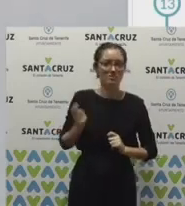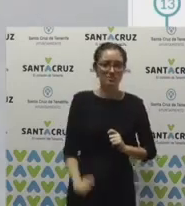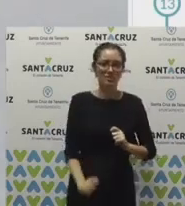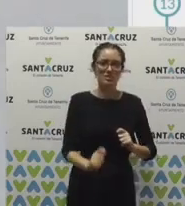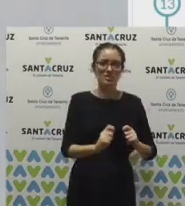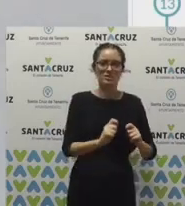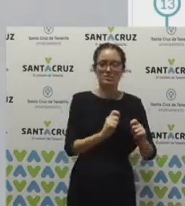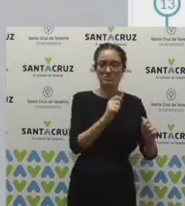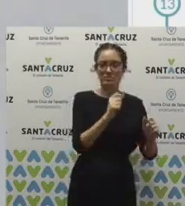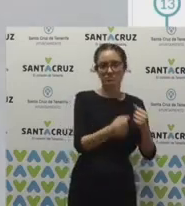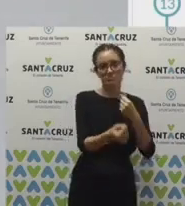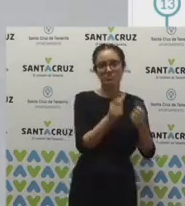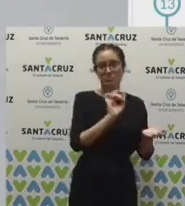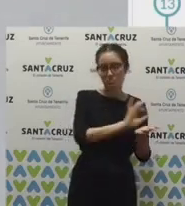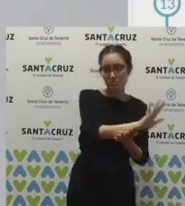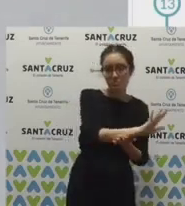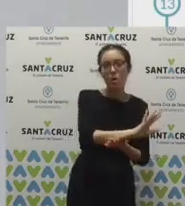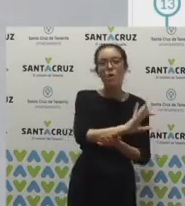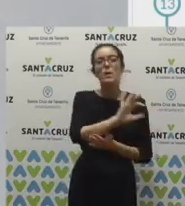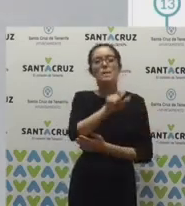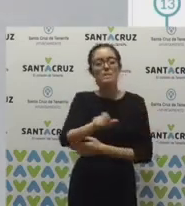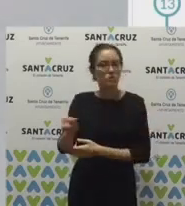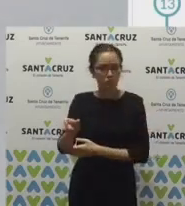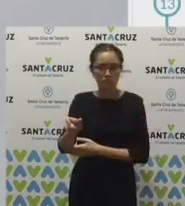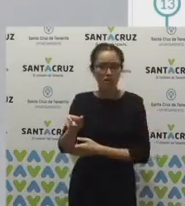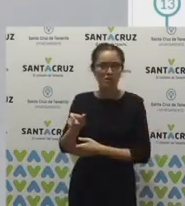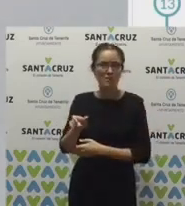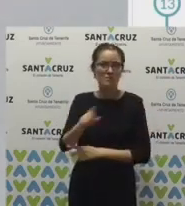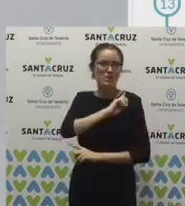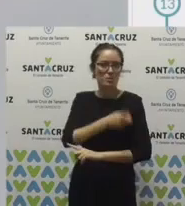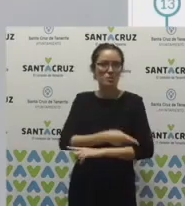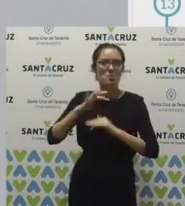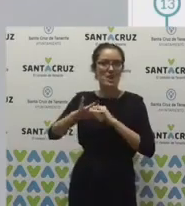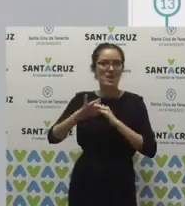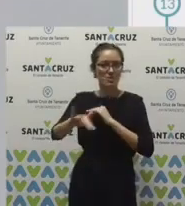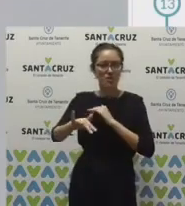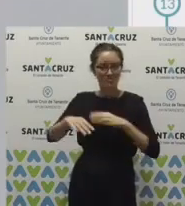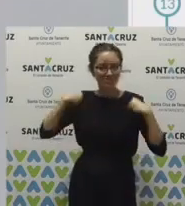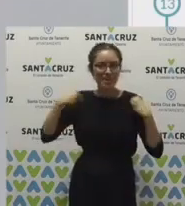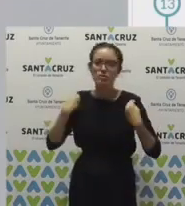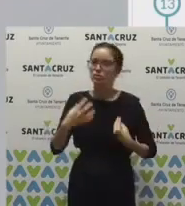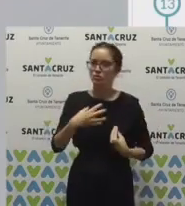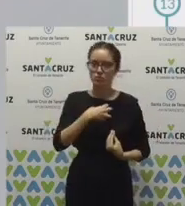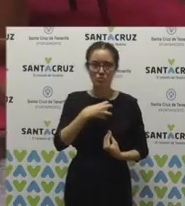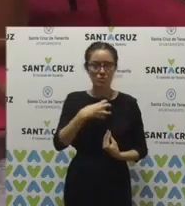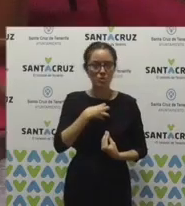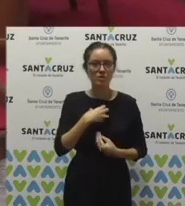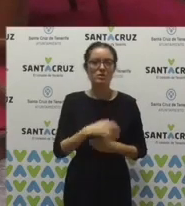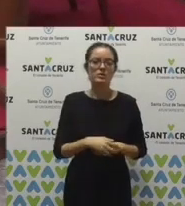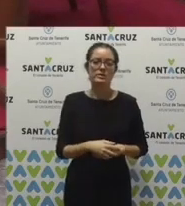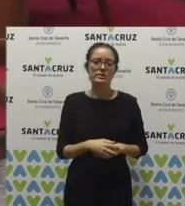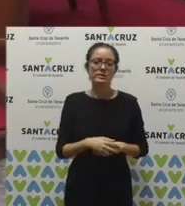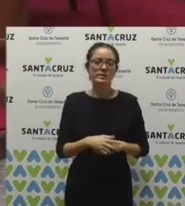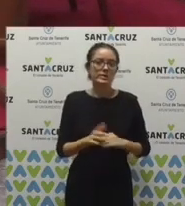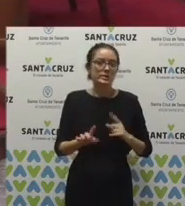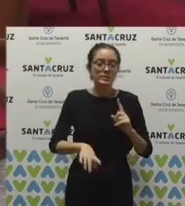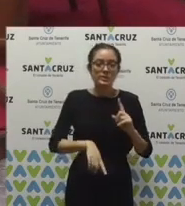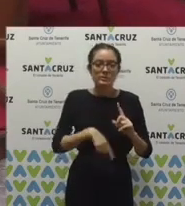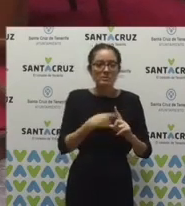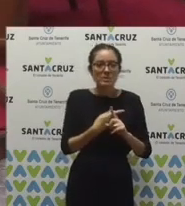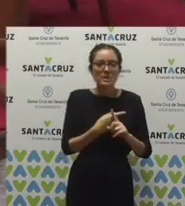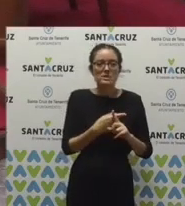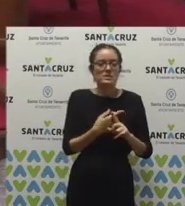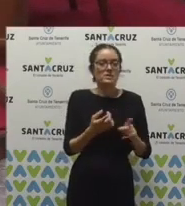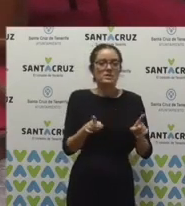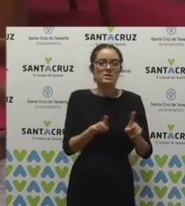sin poder practicar los deportes marinos que les gustan y por supuesto nos olvidamos ya y decimos adiós a la iniciación